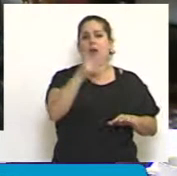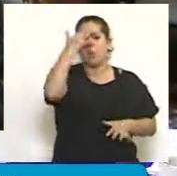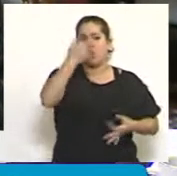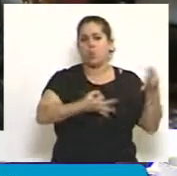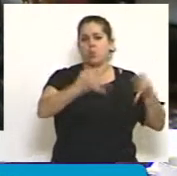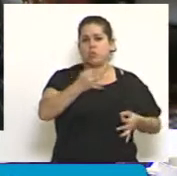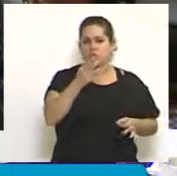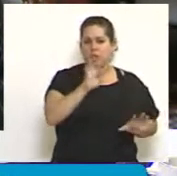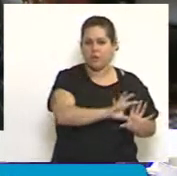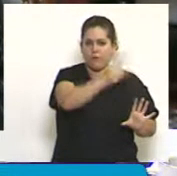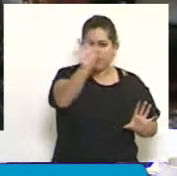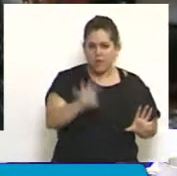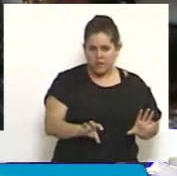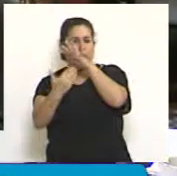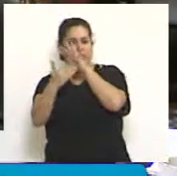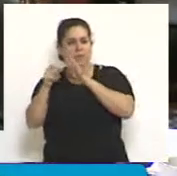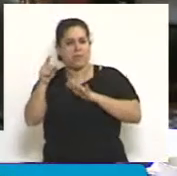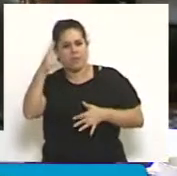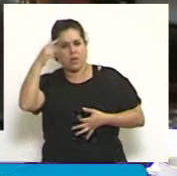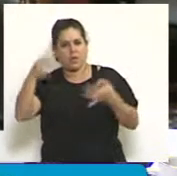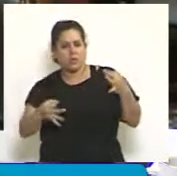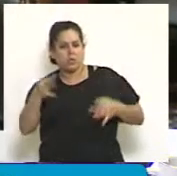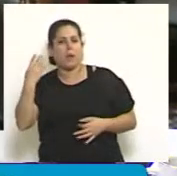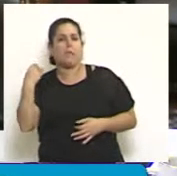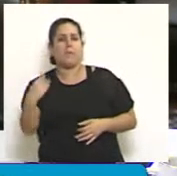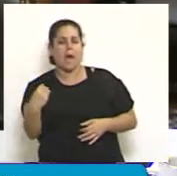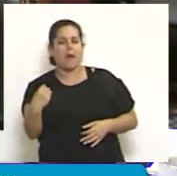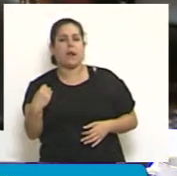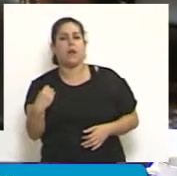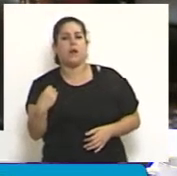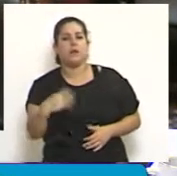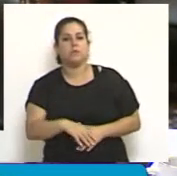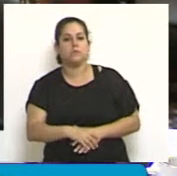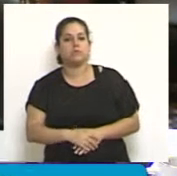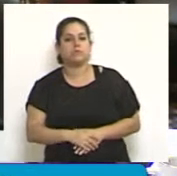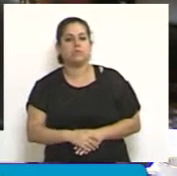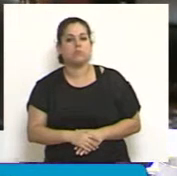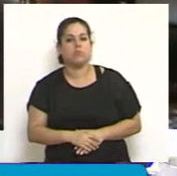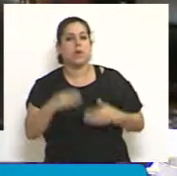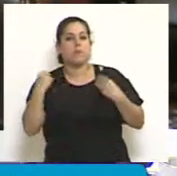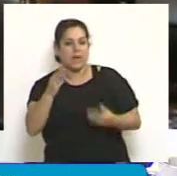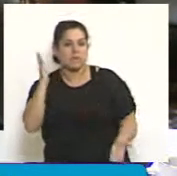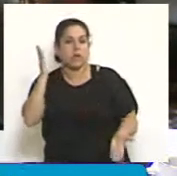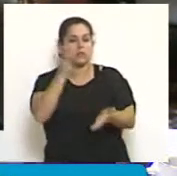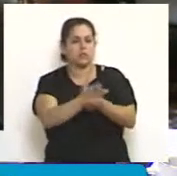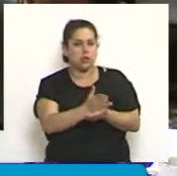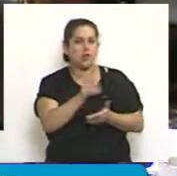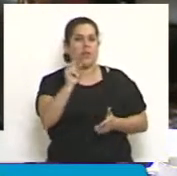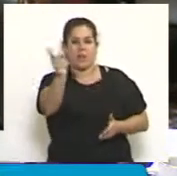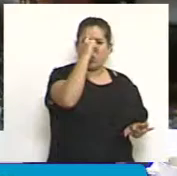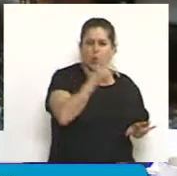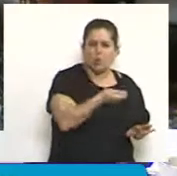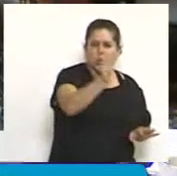En las oficinas judiciales, voy a leer solamente los títulos, los principios rectores